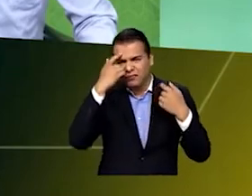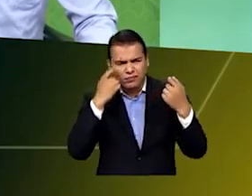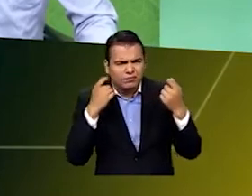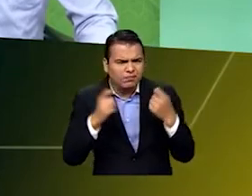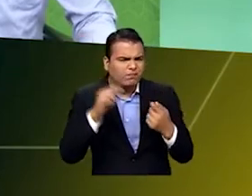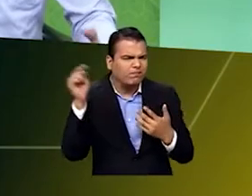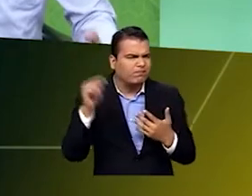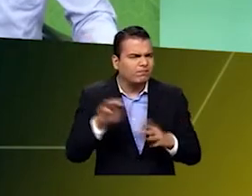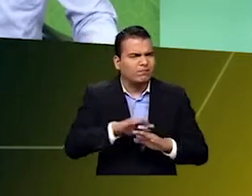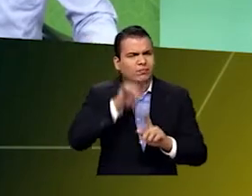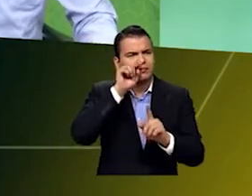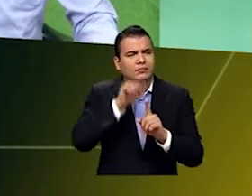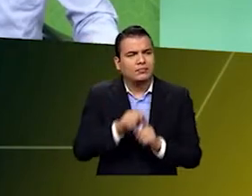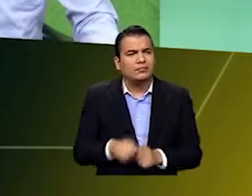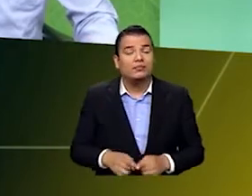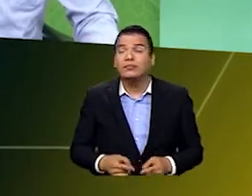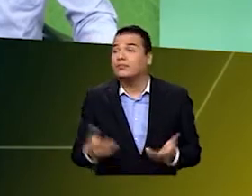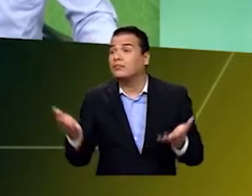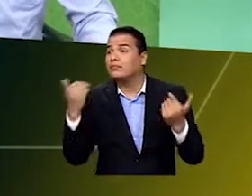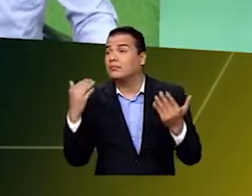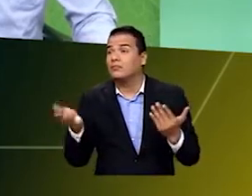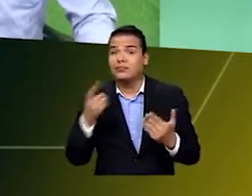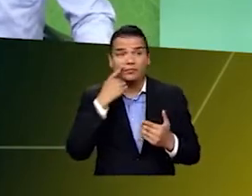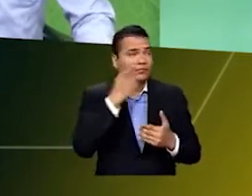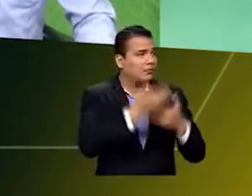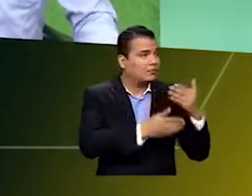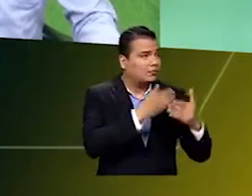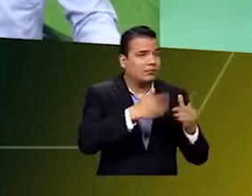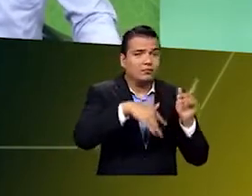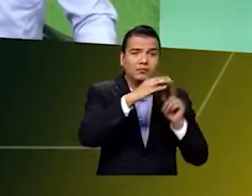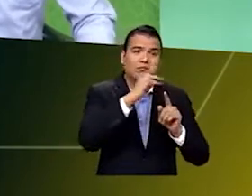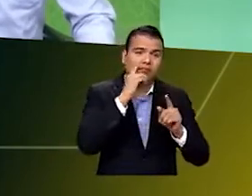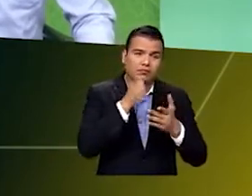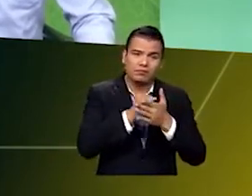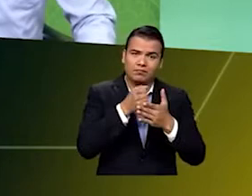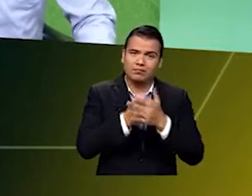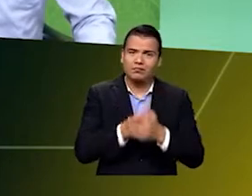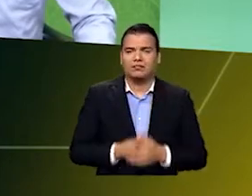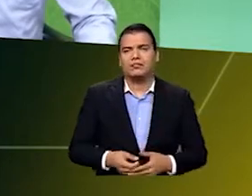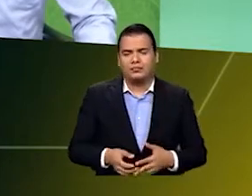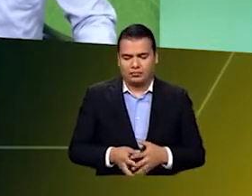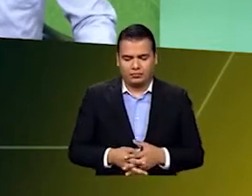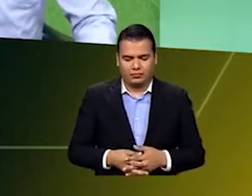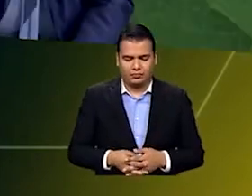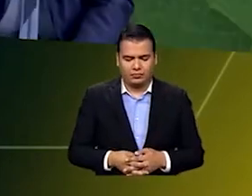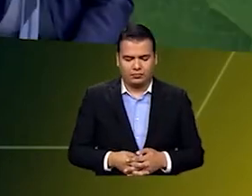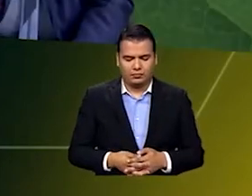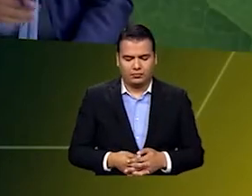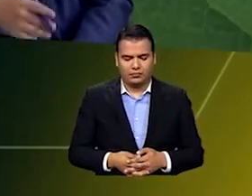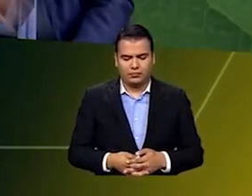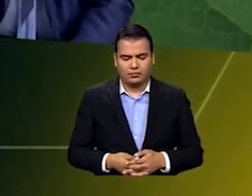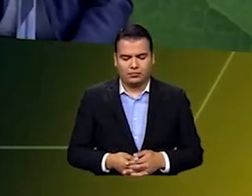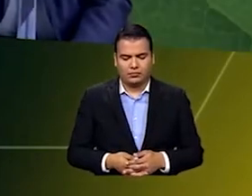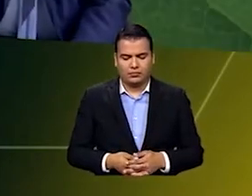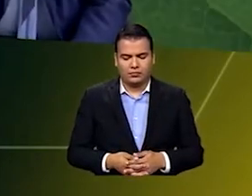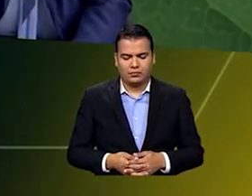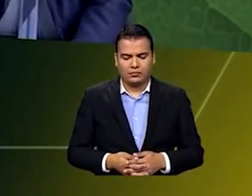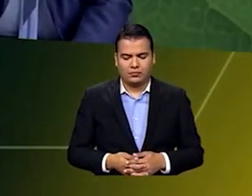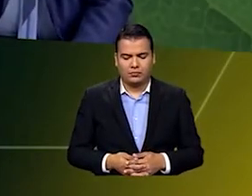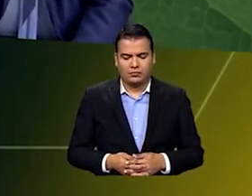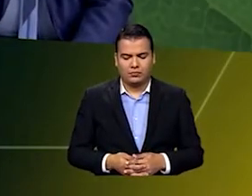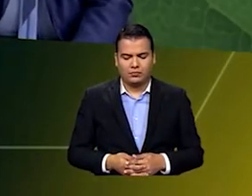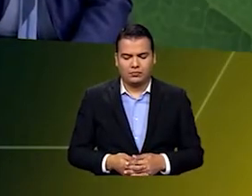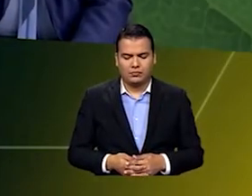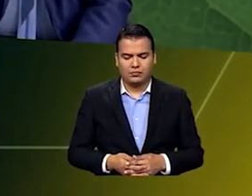utilizar para que esa conservación y producción puedan existir. El Valle del Cauca pues tiene un sinnúmero de